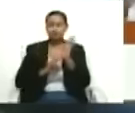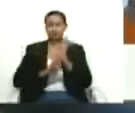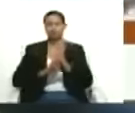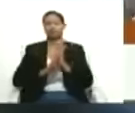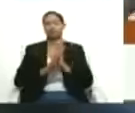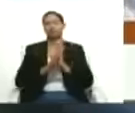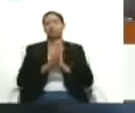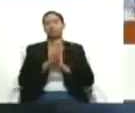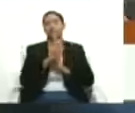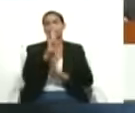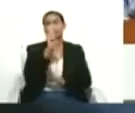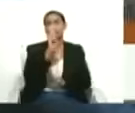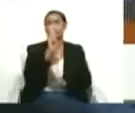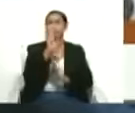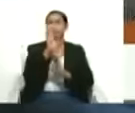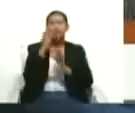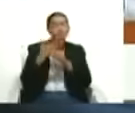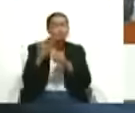peores dificultades.